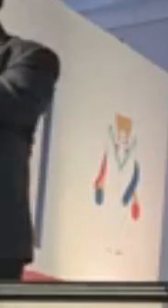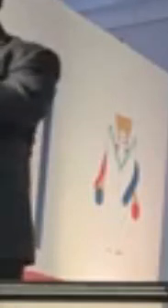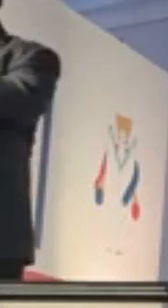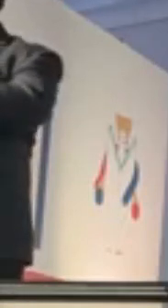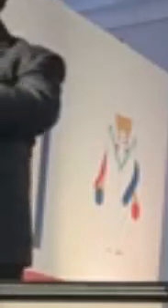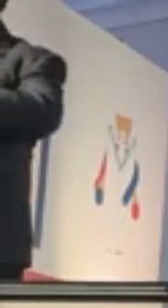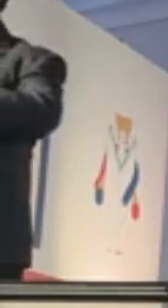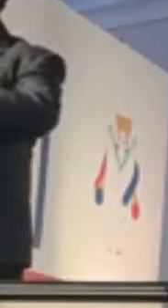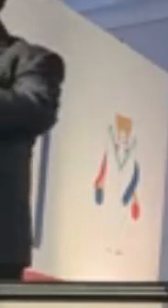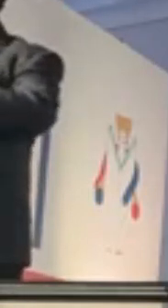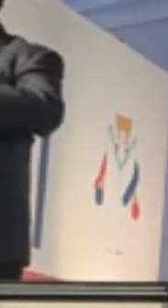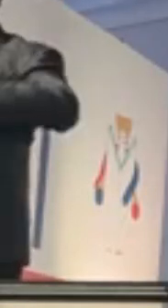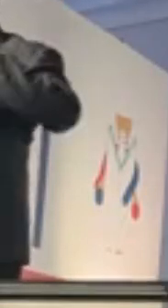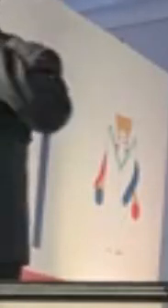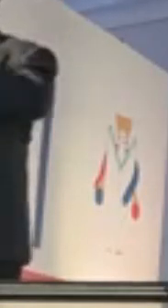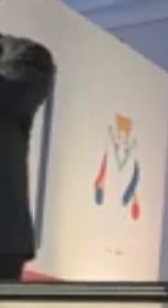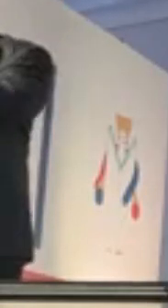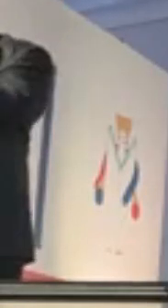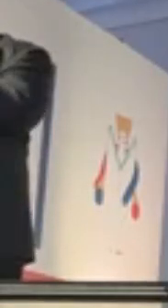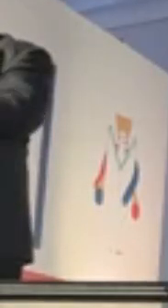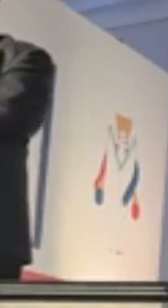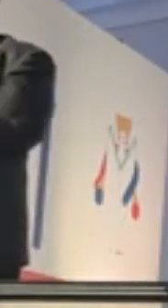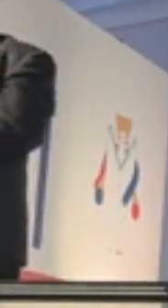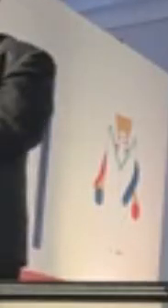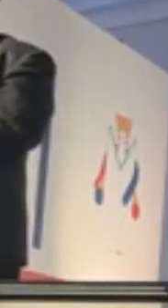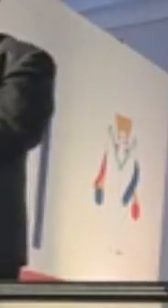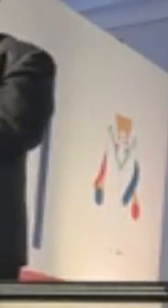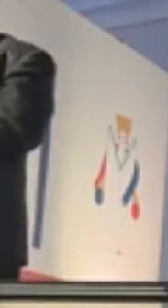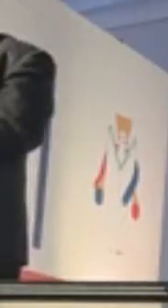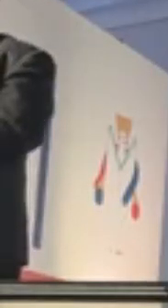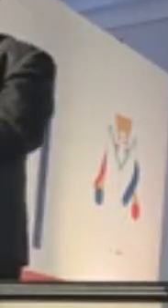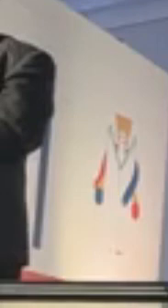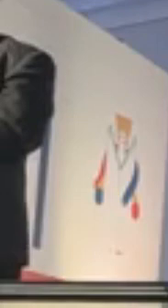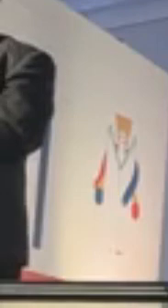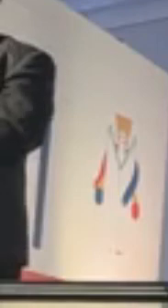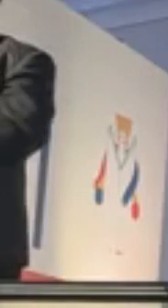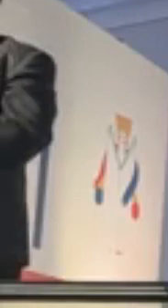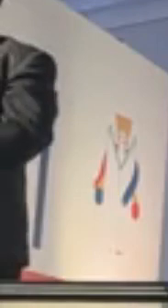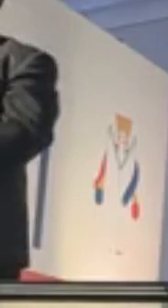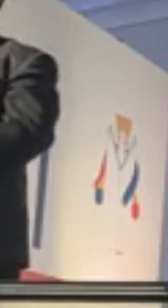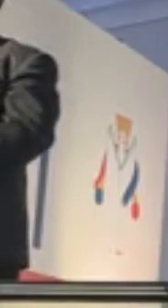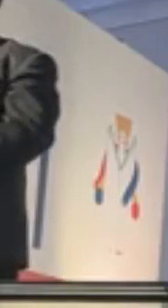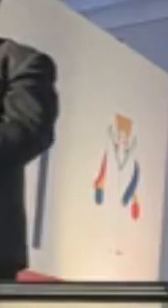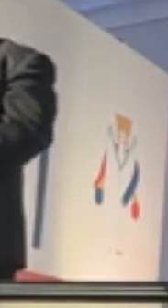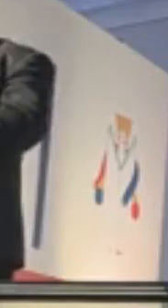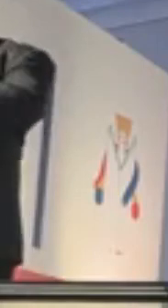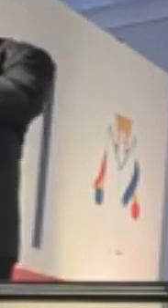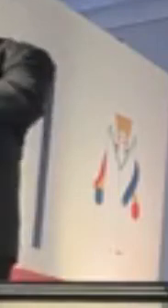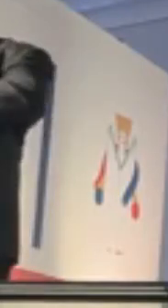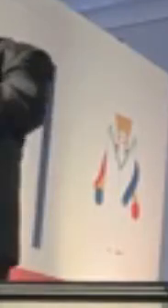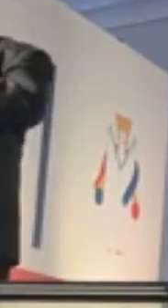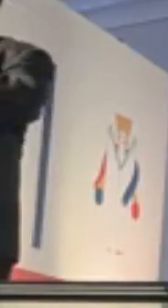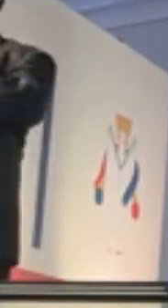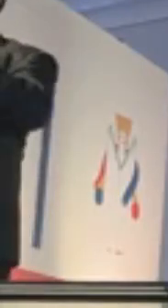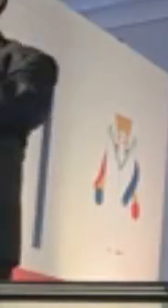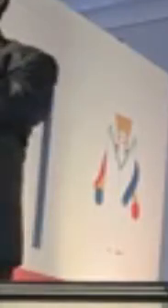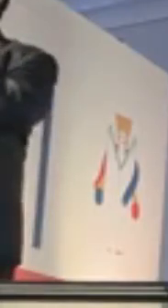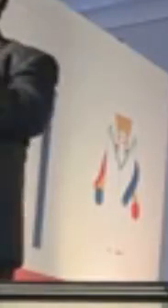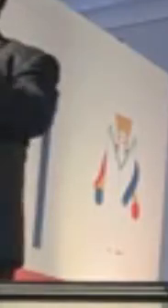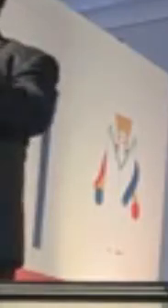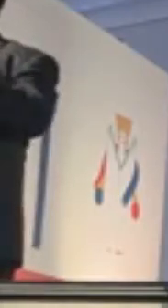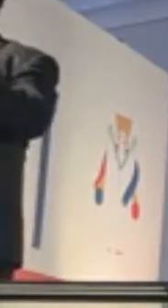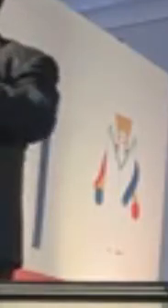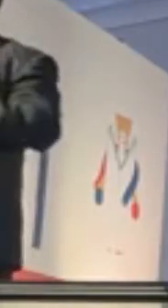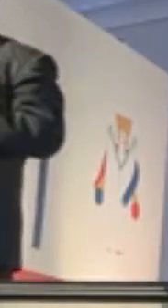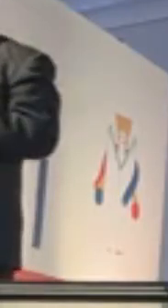estamos viviendo ahora mismo, son los que me llevaron, pues, a escribir este libro, porque bueno,